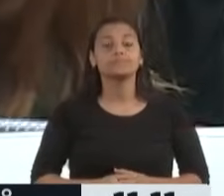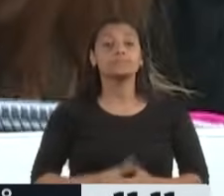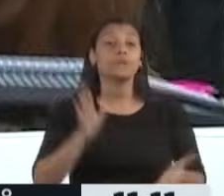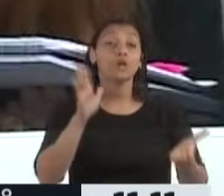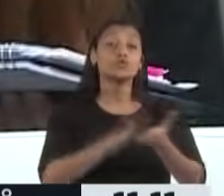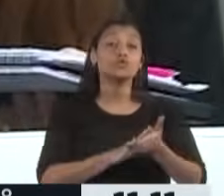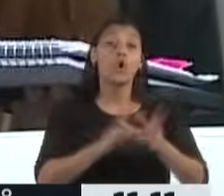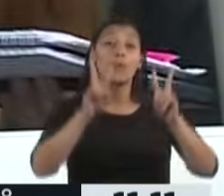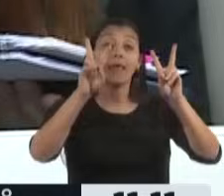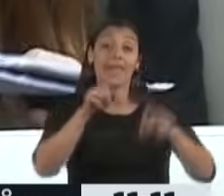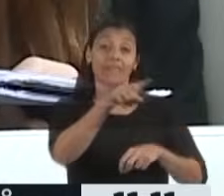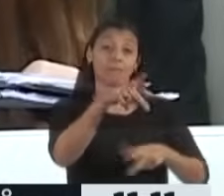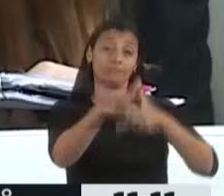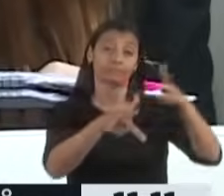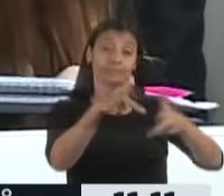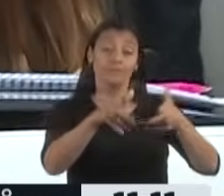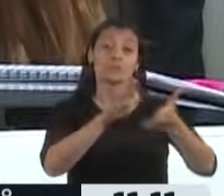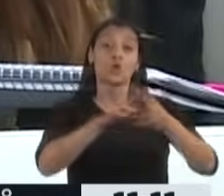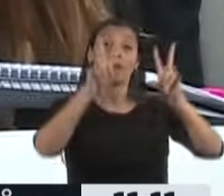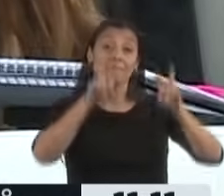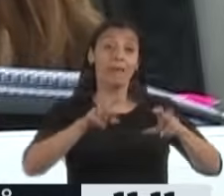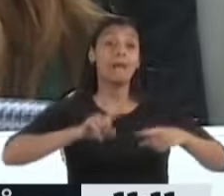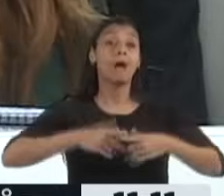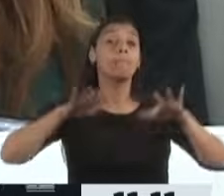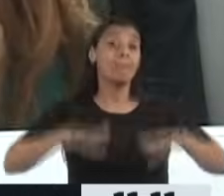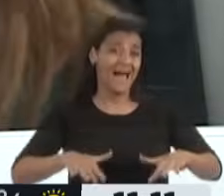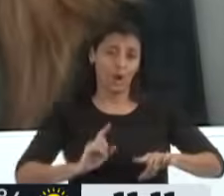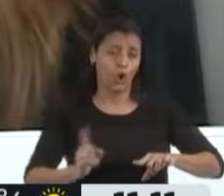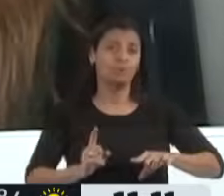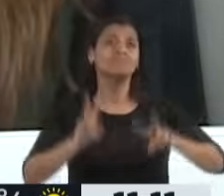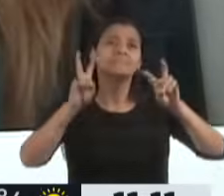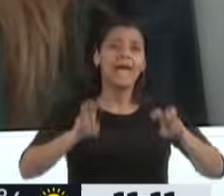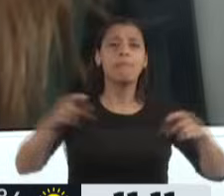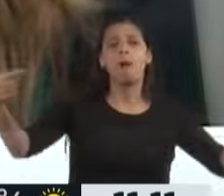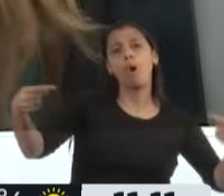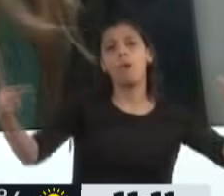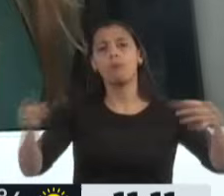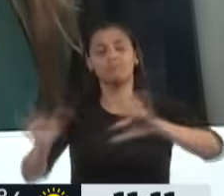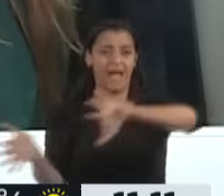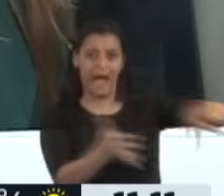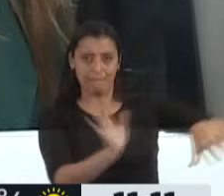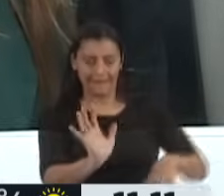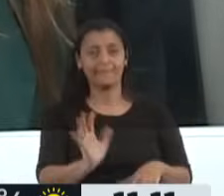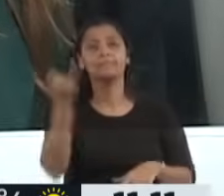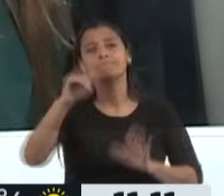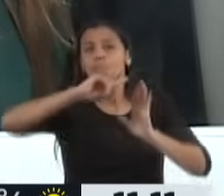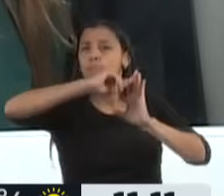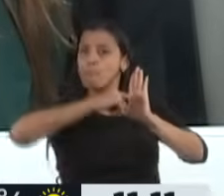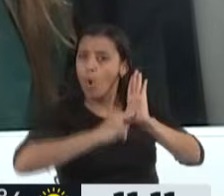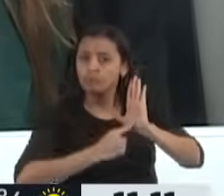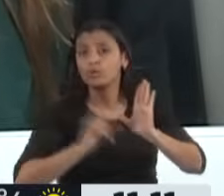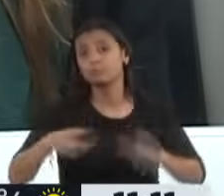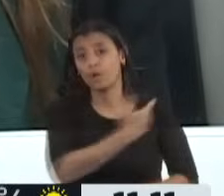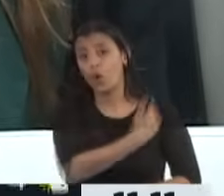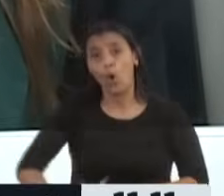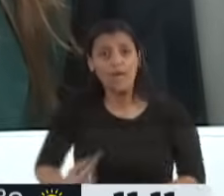base a lo que hablabas primero con respecto al paro y para salir de las cuestiones, ¿no? Los cruces personales y demás. De los puntos que marcaba, porque el gobierno decía